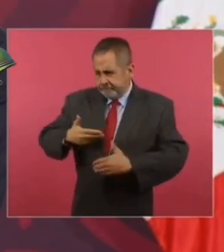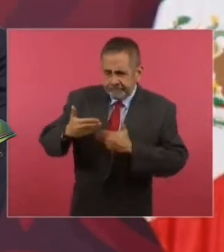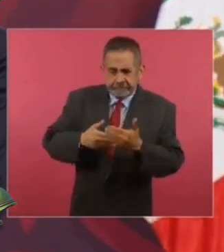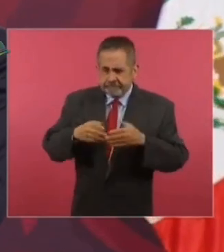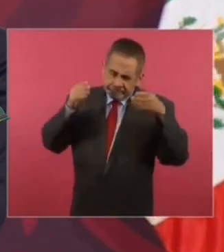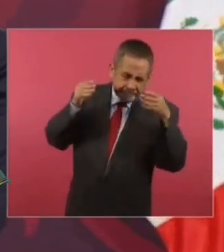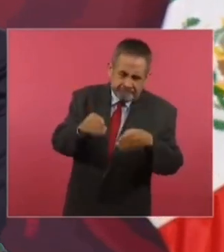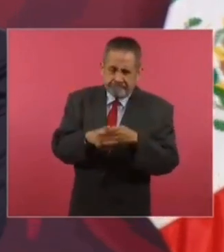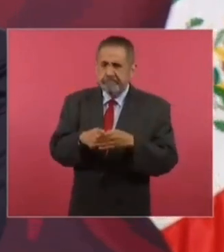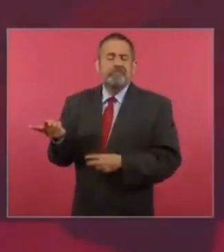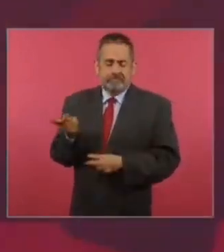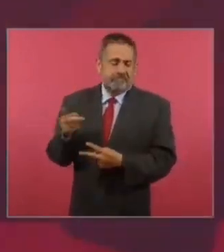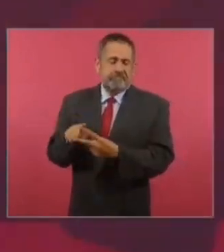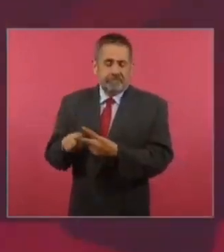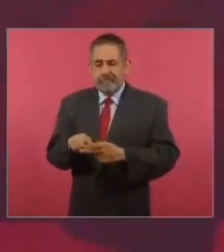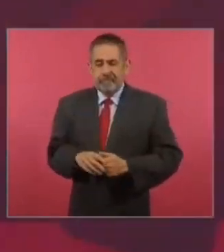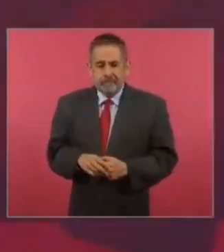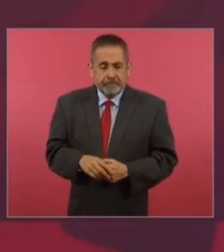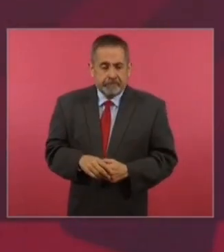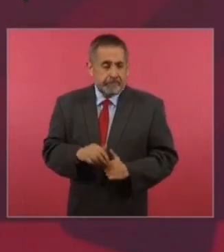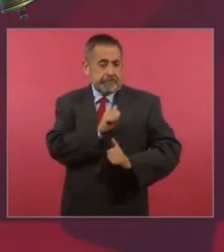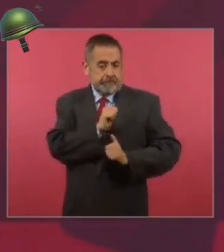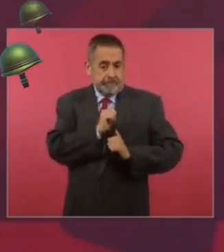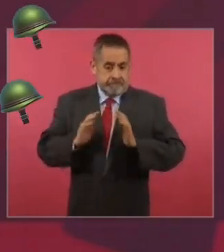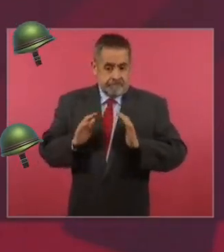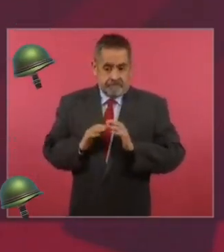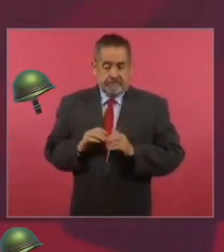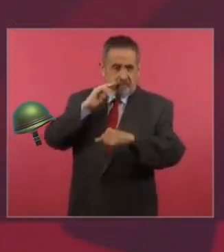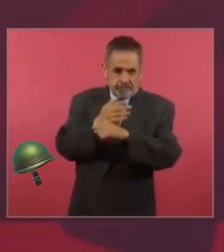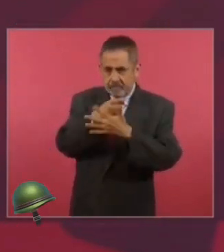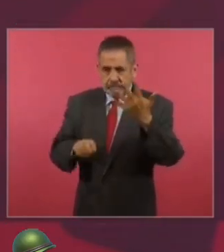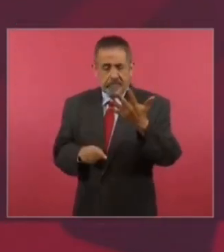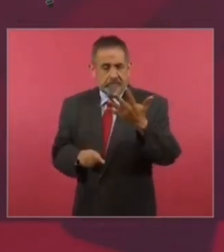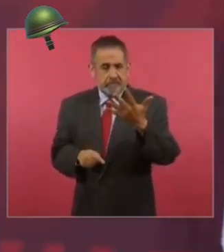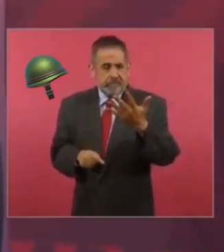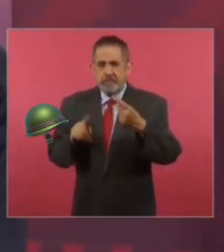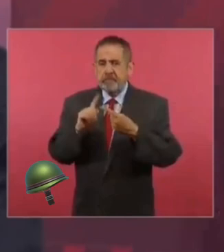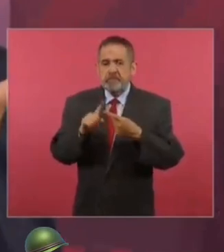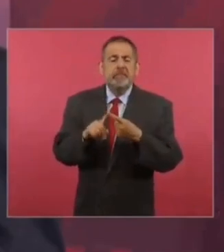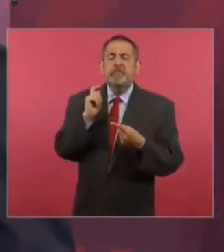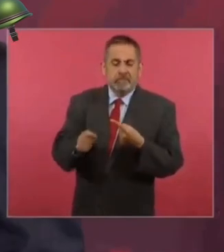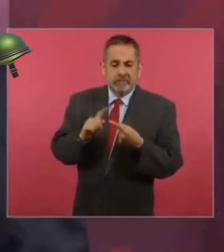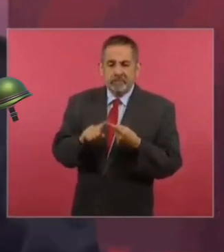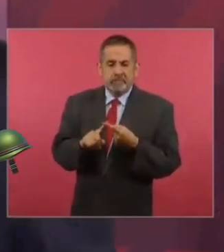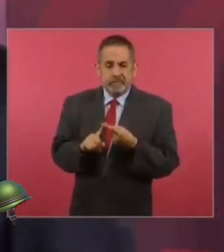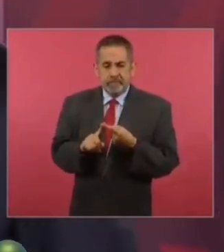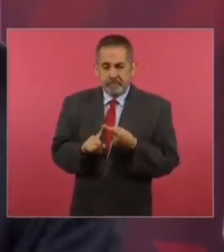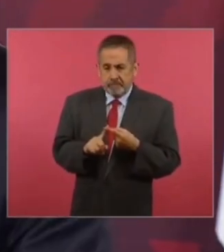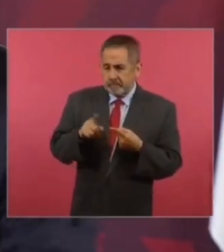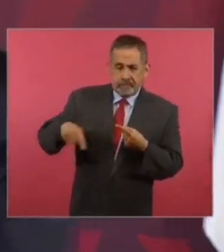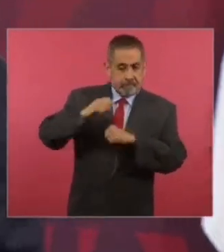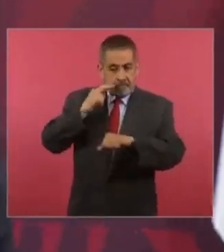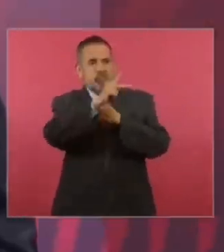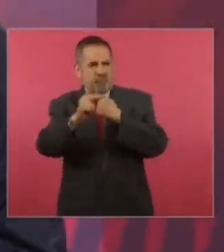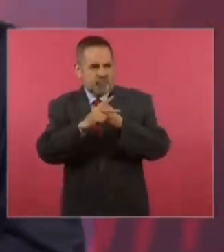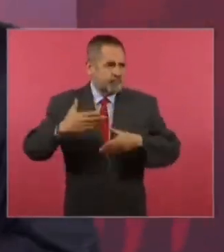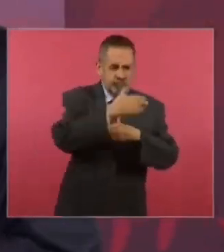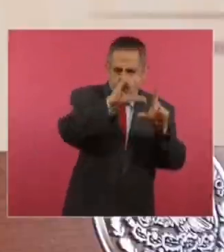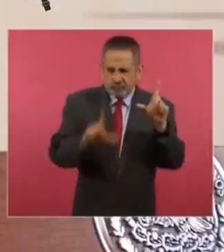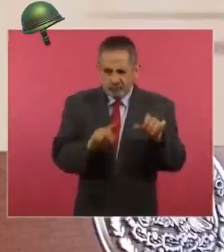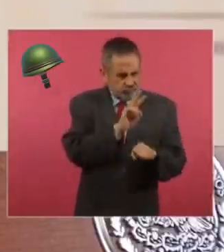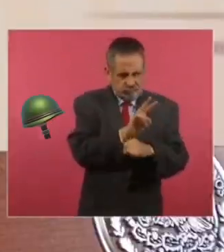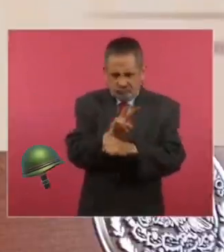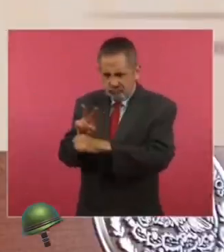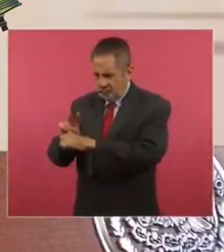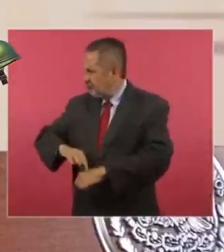orientadas al desarrollo el ejército tiene cinco misiones la primera es garantizar la soberanía nacional